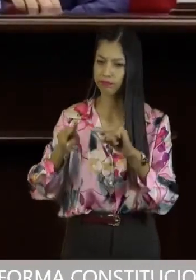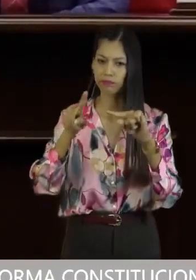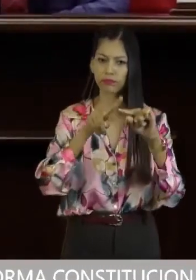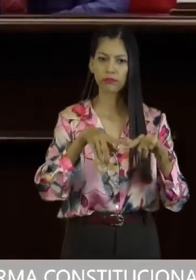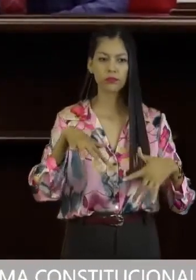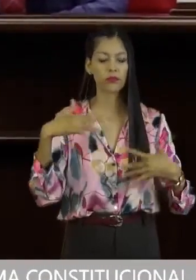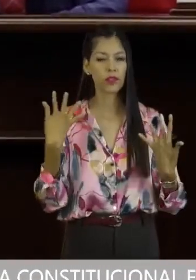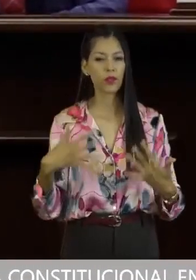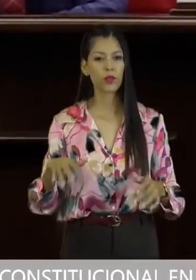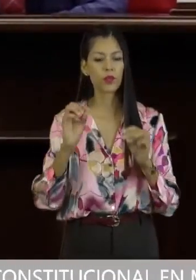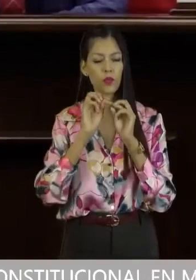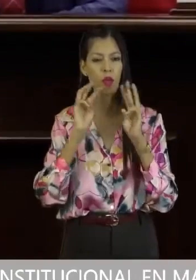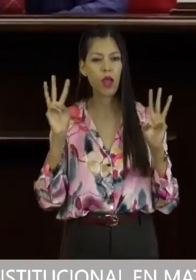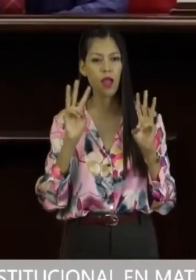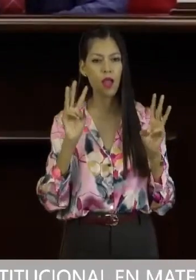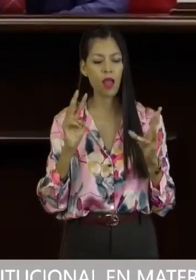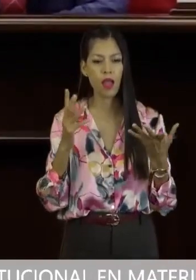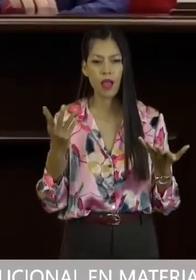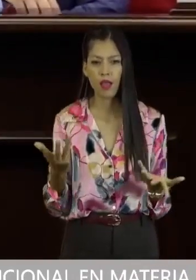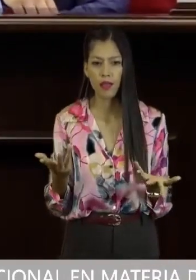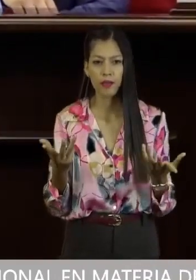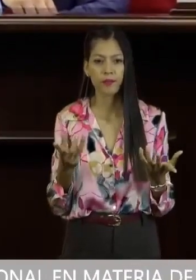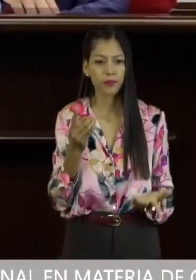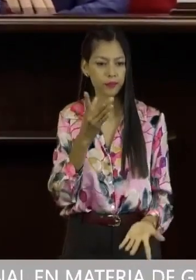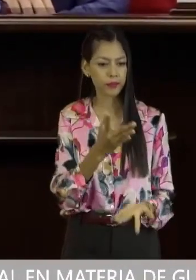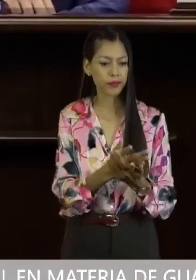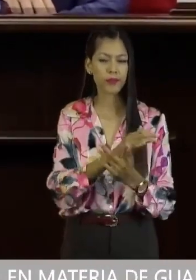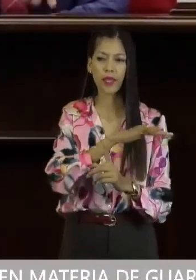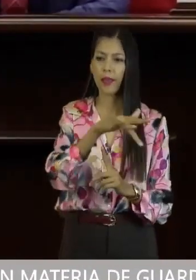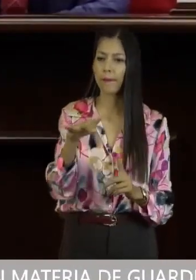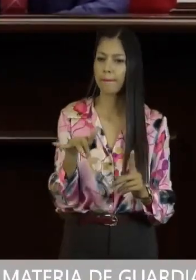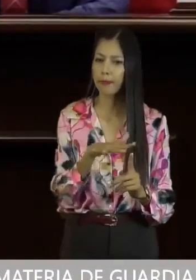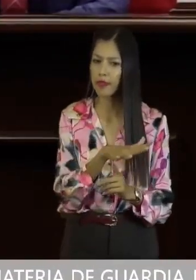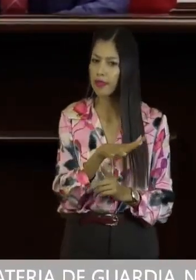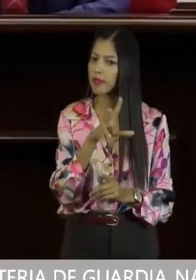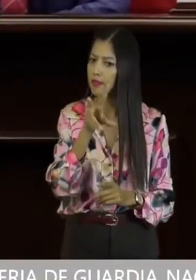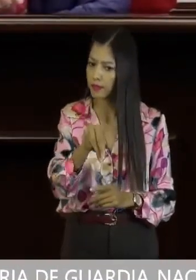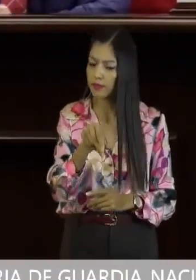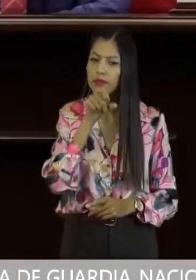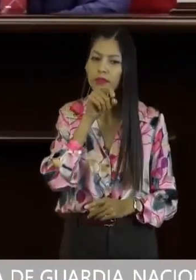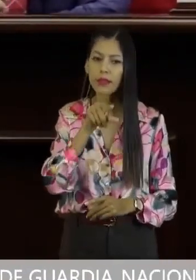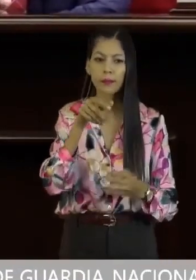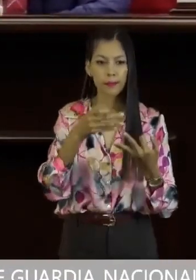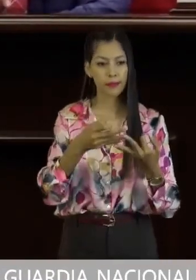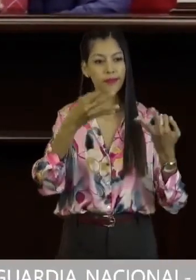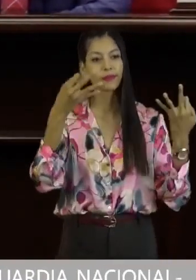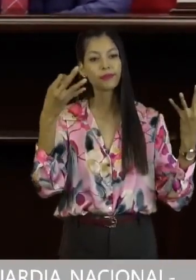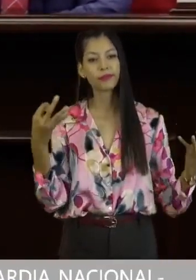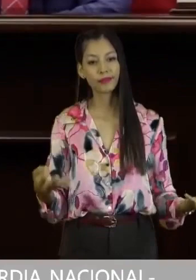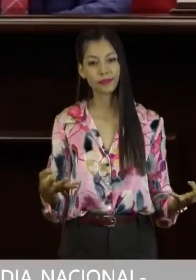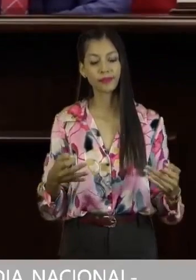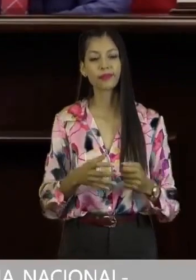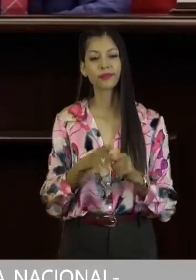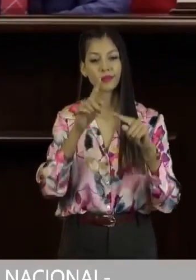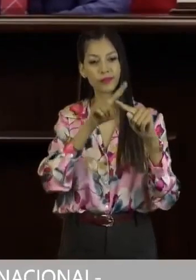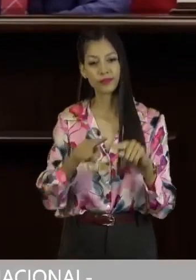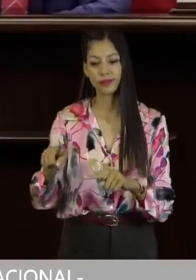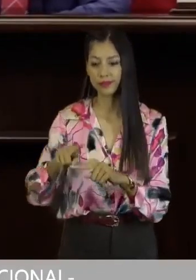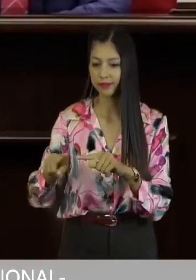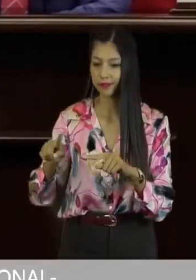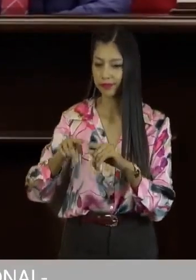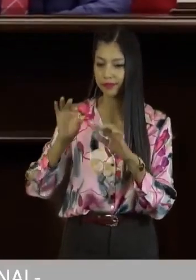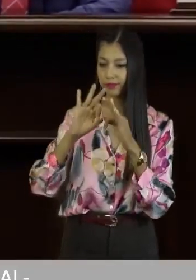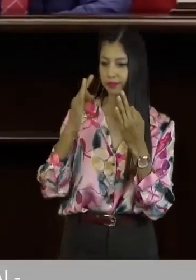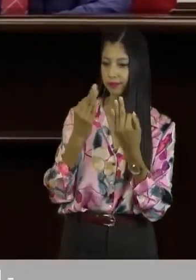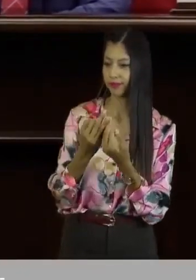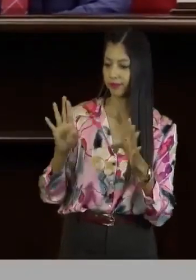impresionante, no nada más en el medio ambiente, en nuestras tierras, sino diversidad en la manera